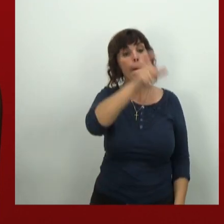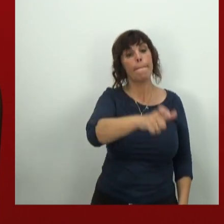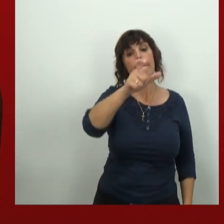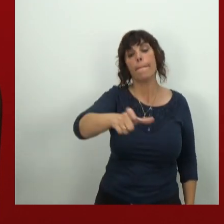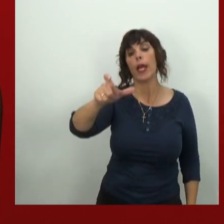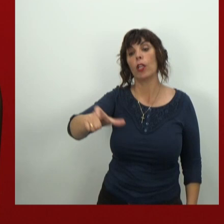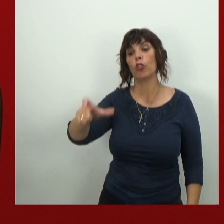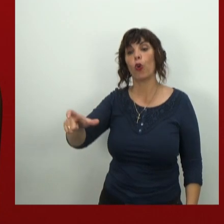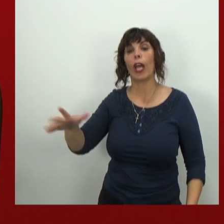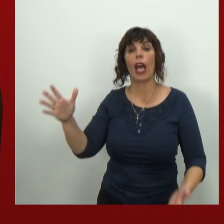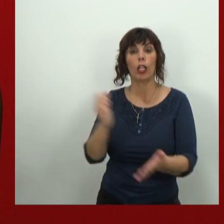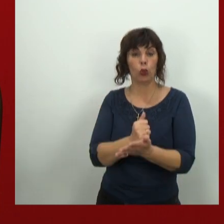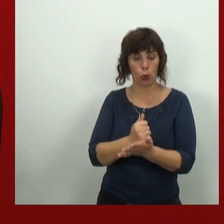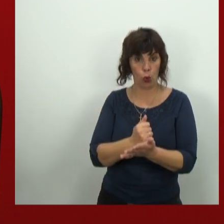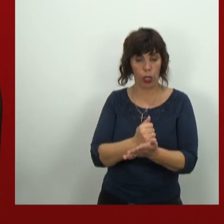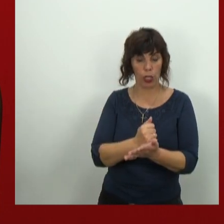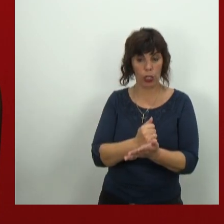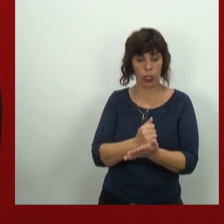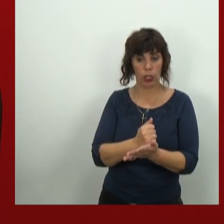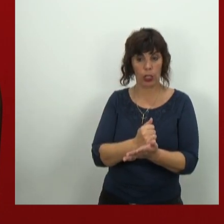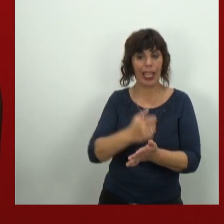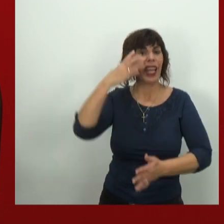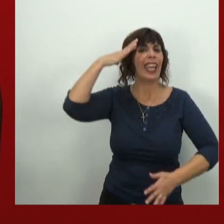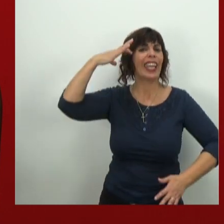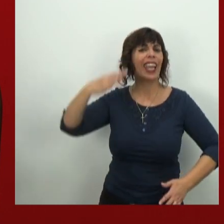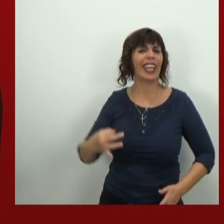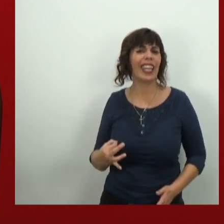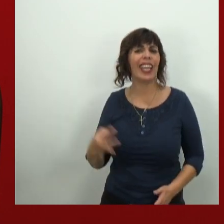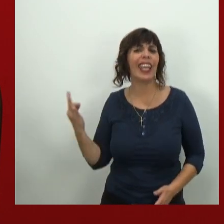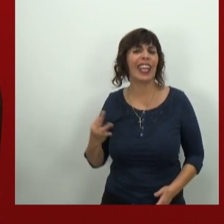que creen que Jesucristo